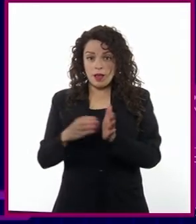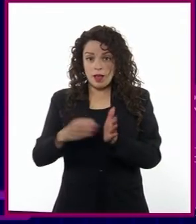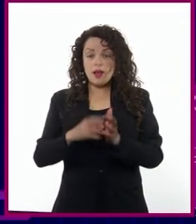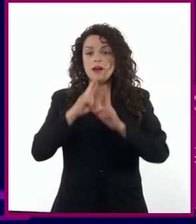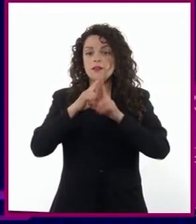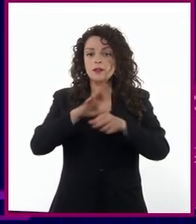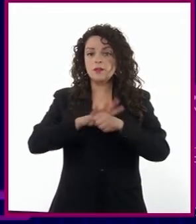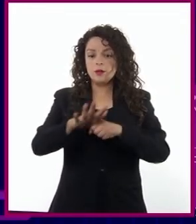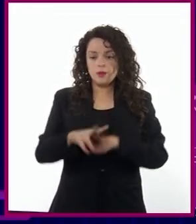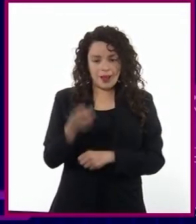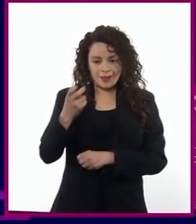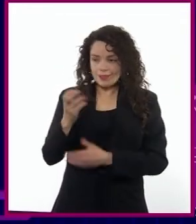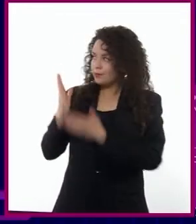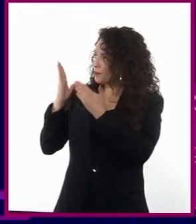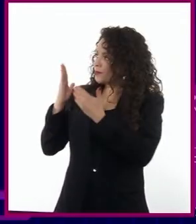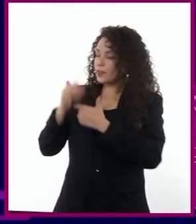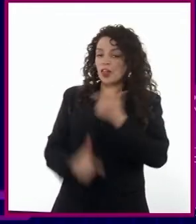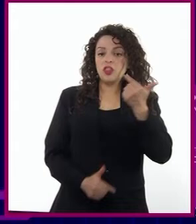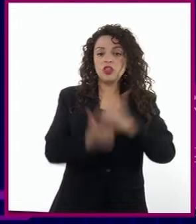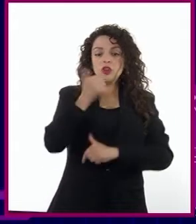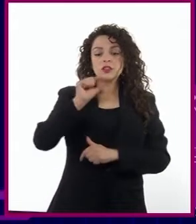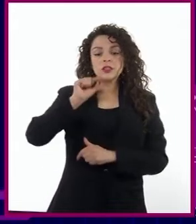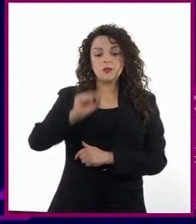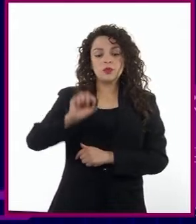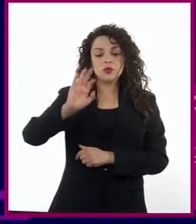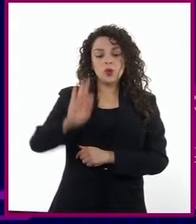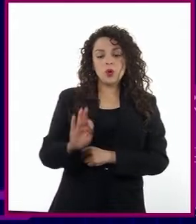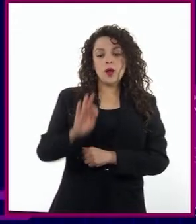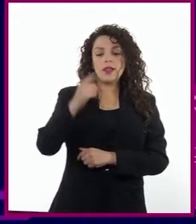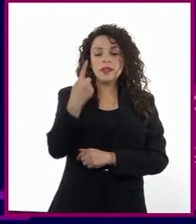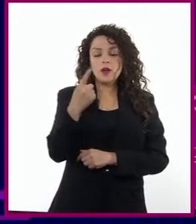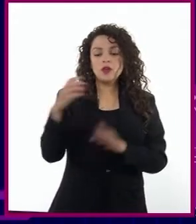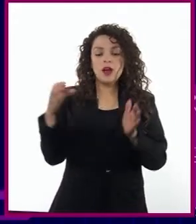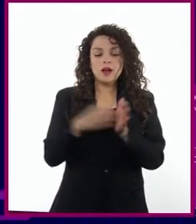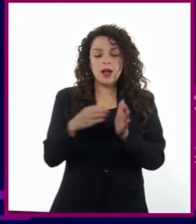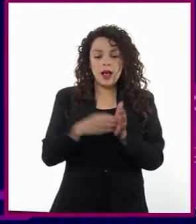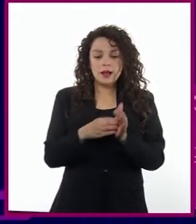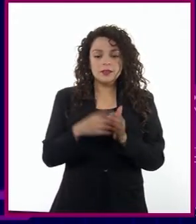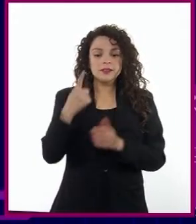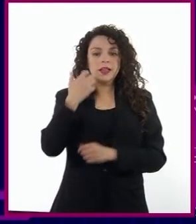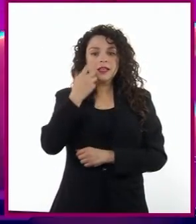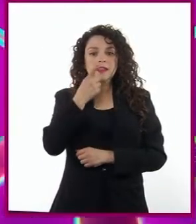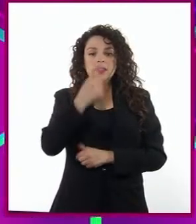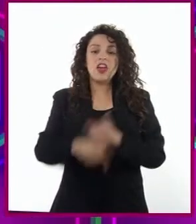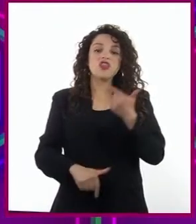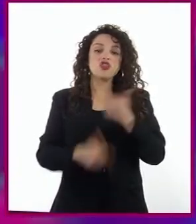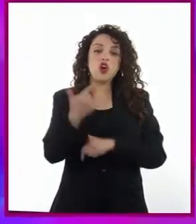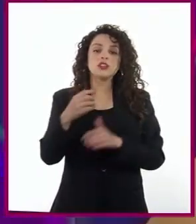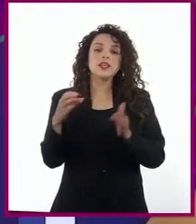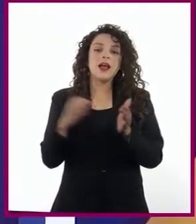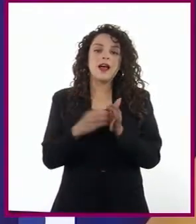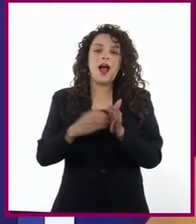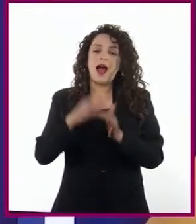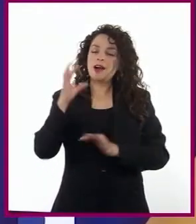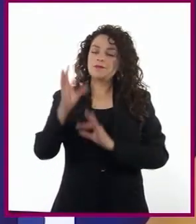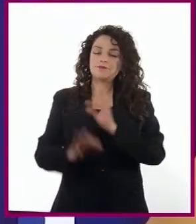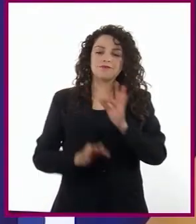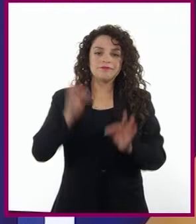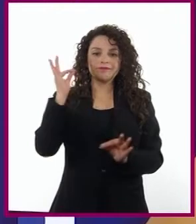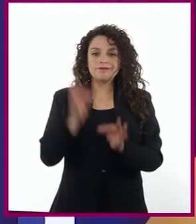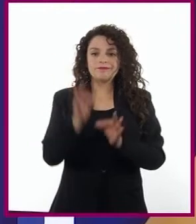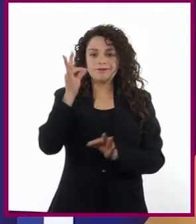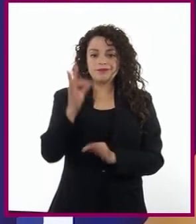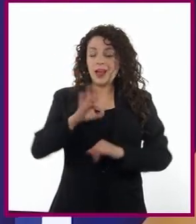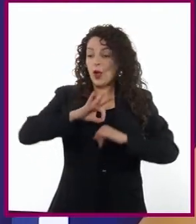a 12.41 cajas, es decir, 12 cajas completas. Por